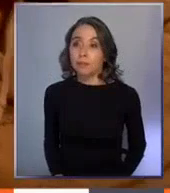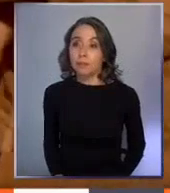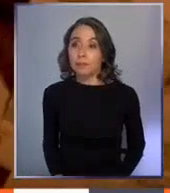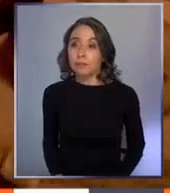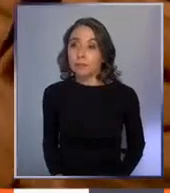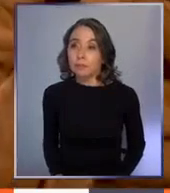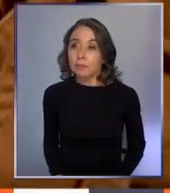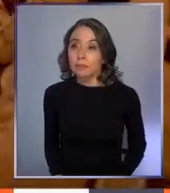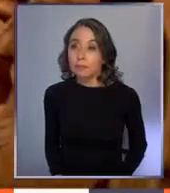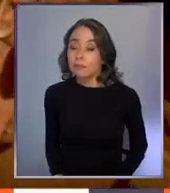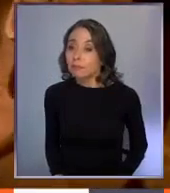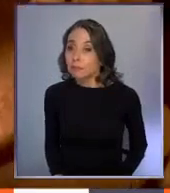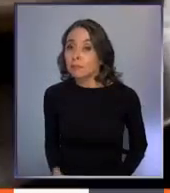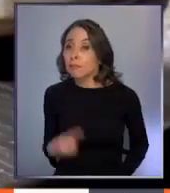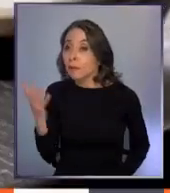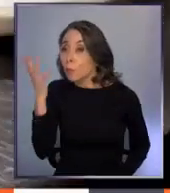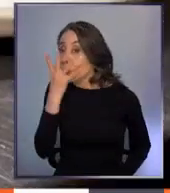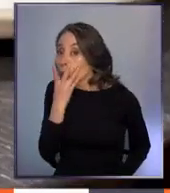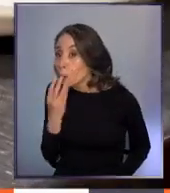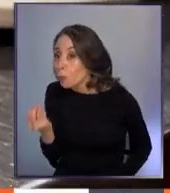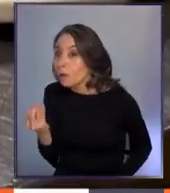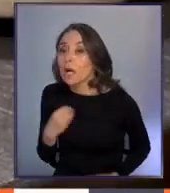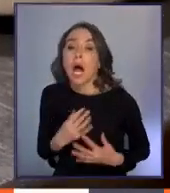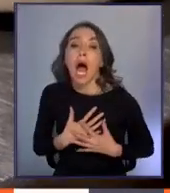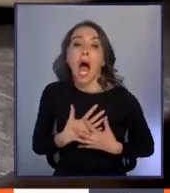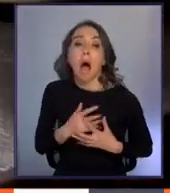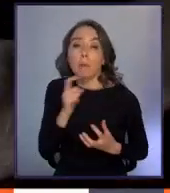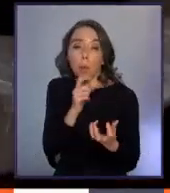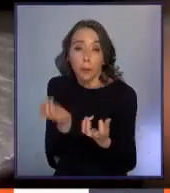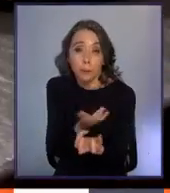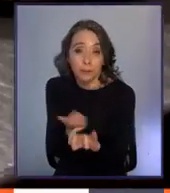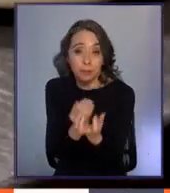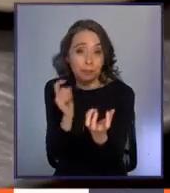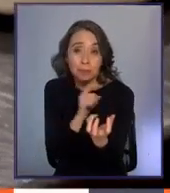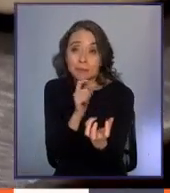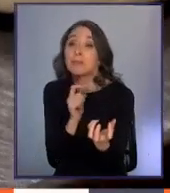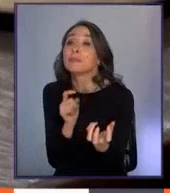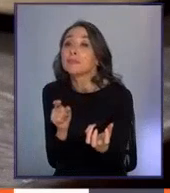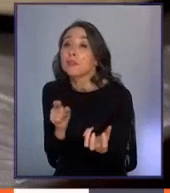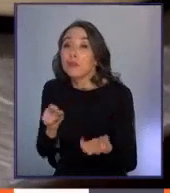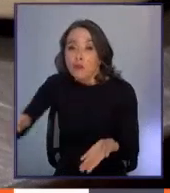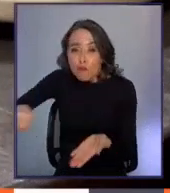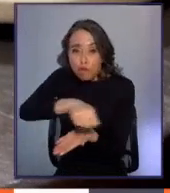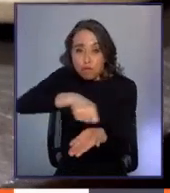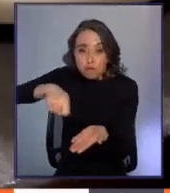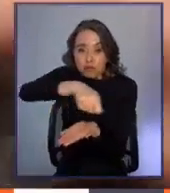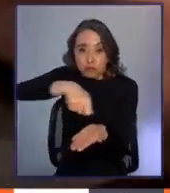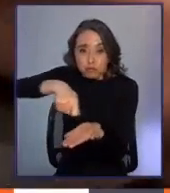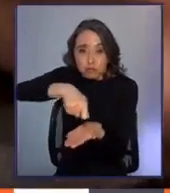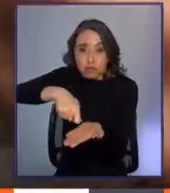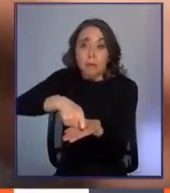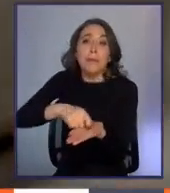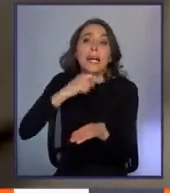Bueno, ¡qué cosa más curtida. Bella! Amo la betarraga por sobre todas las cosas. ¡Sobleteo!